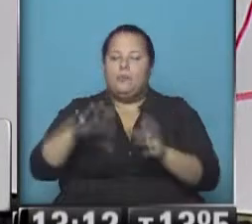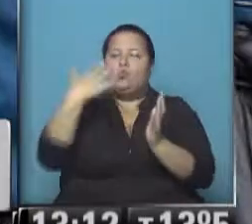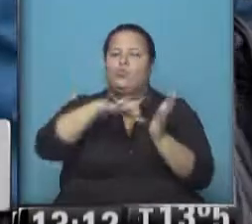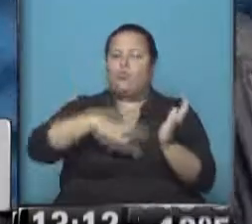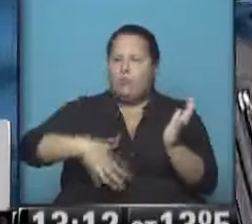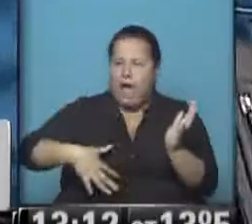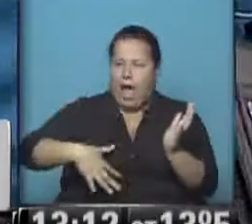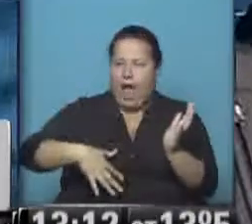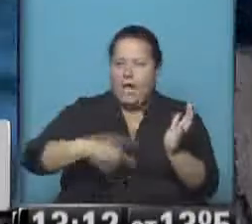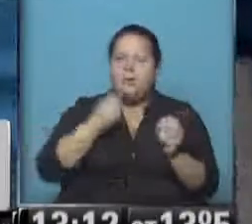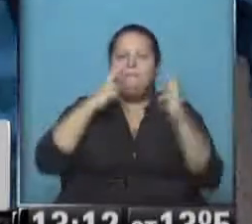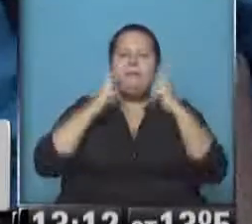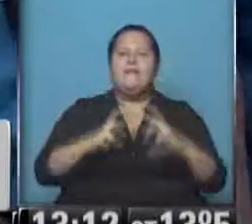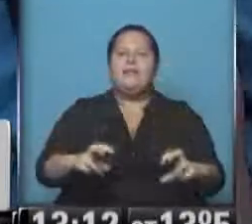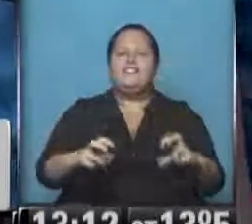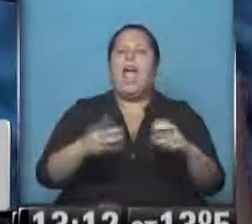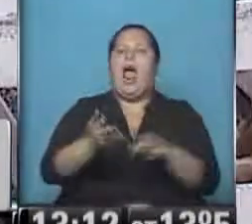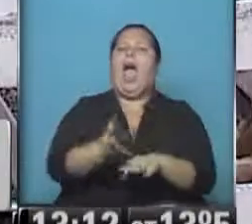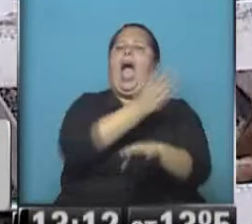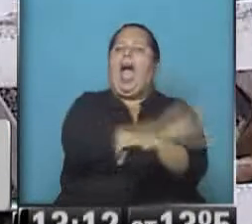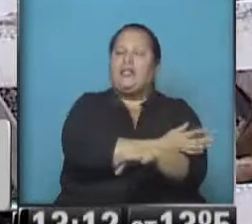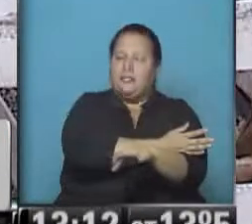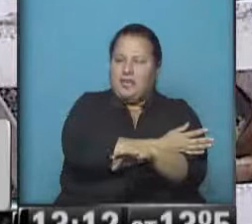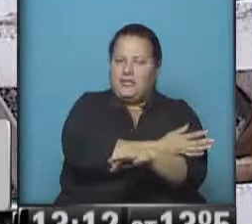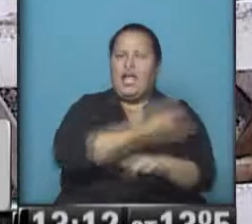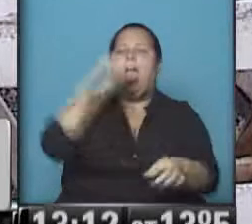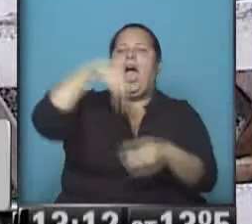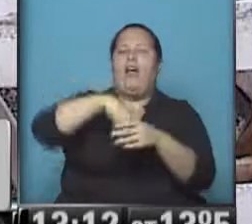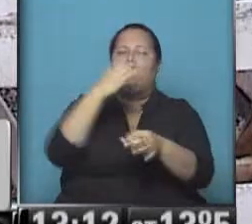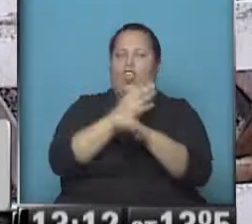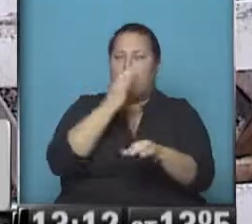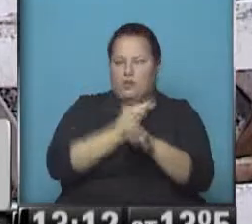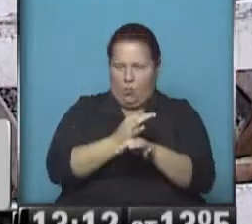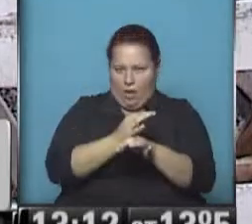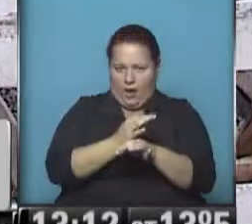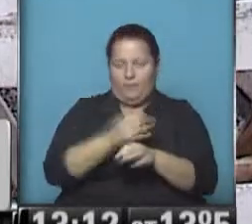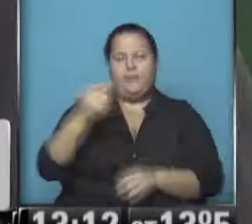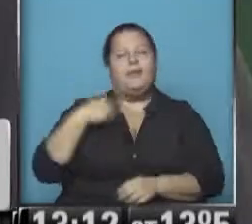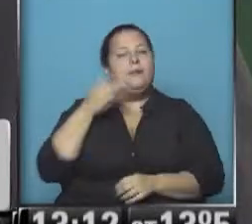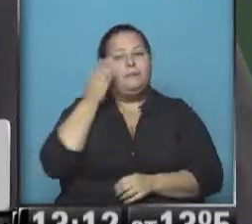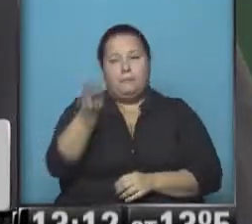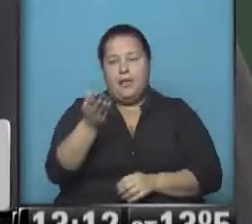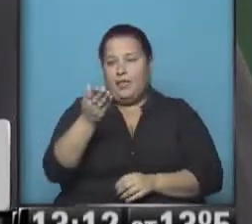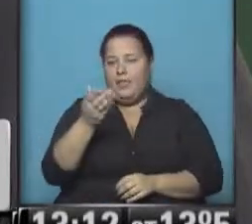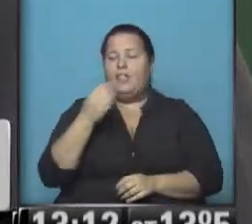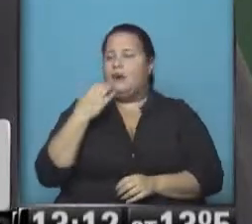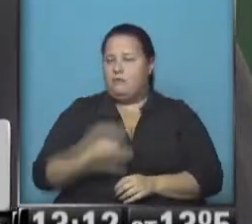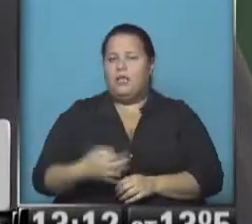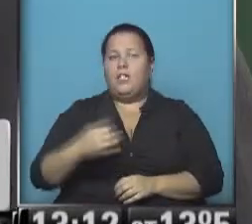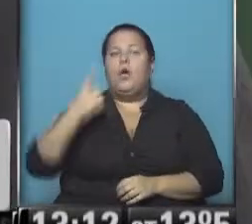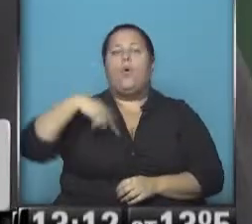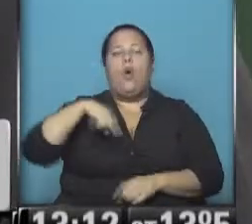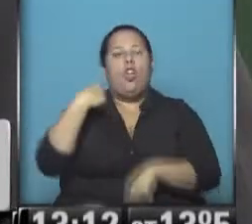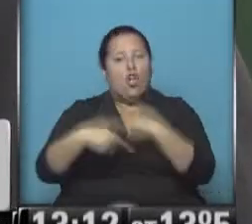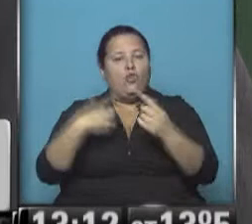sumario para investigar las actuaciones previas en el establecimiento educativo. Nuestro pedido es claro, que mientras continúe